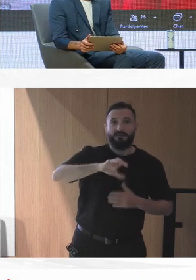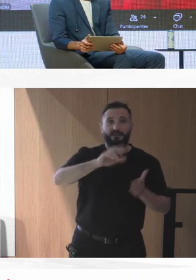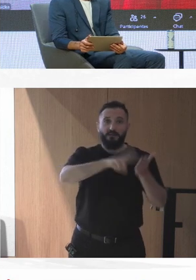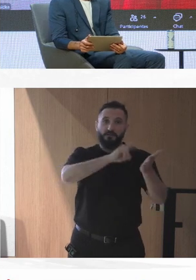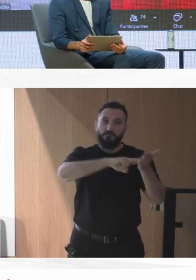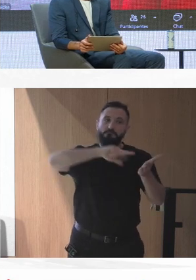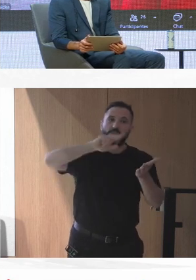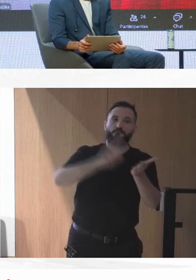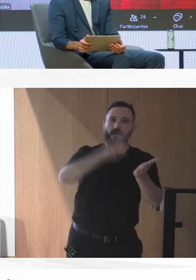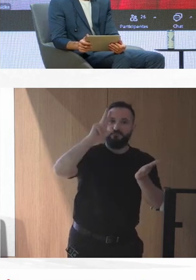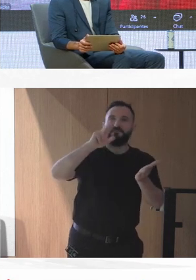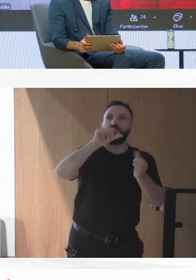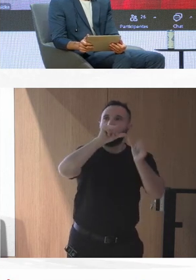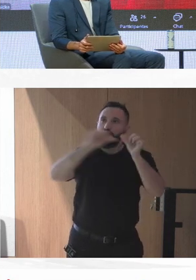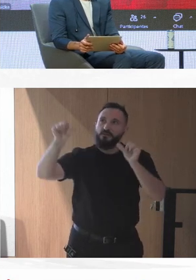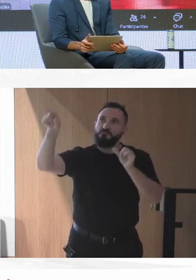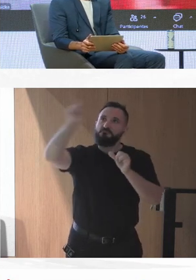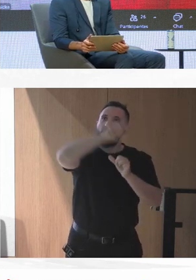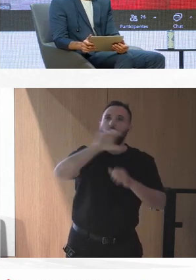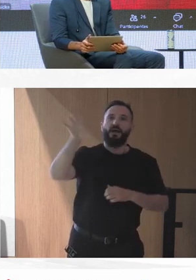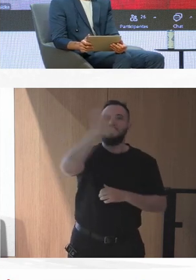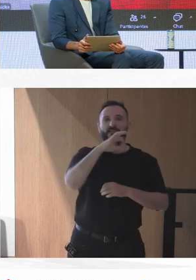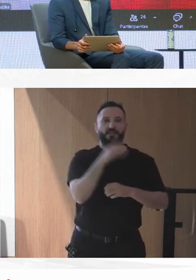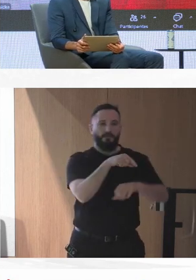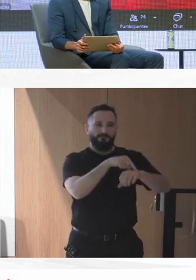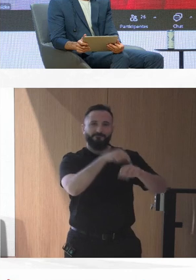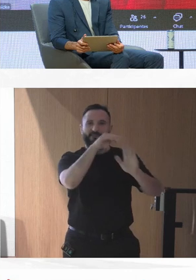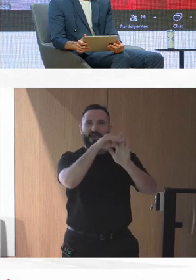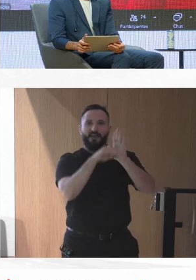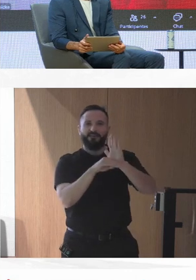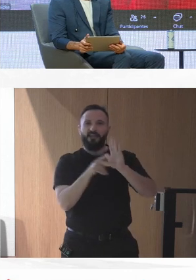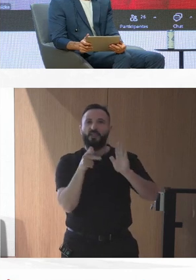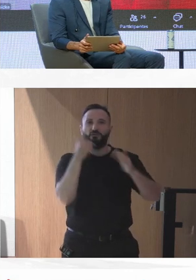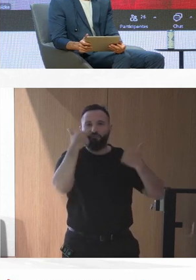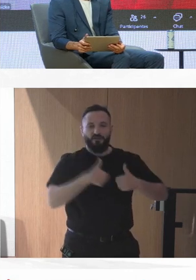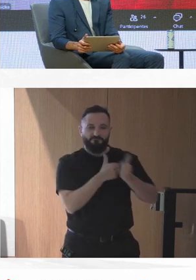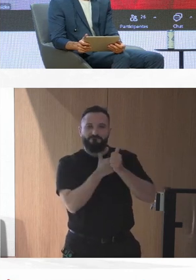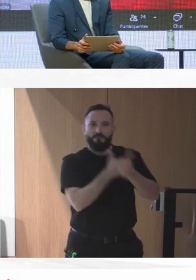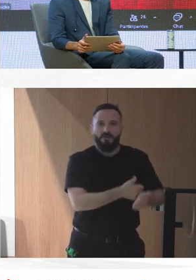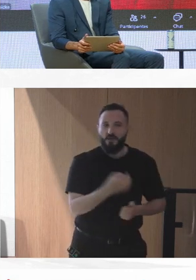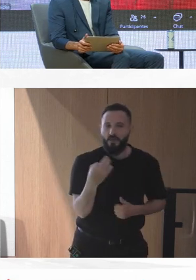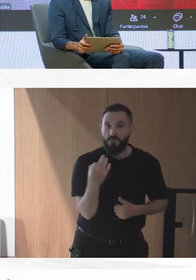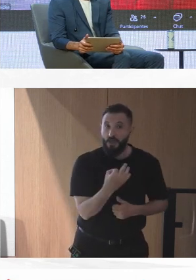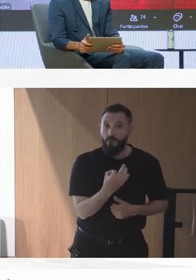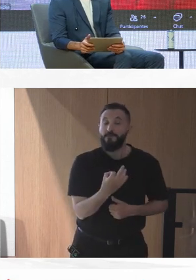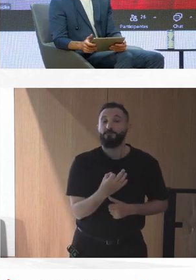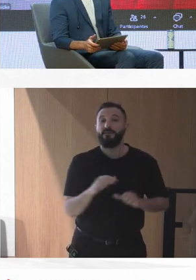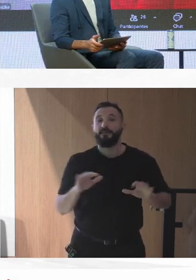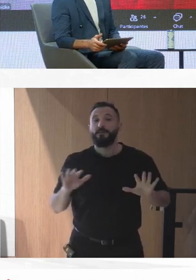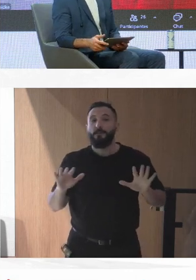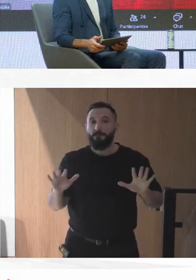CRPD y que en principio tienen que seguir todos los estándares de derechos humanos. Así que, pero si